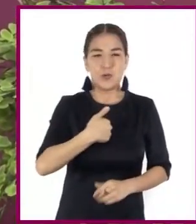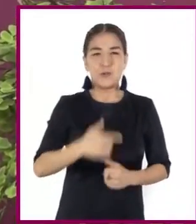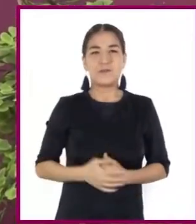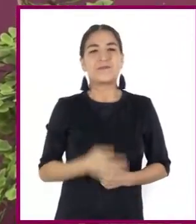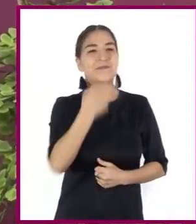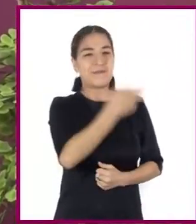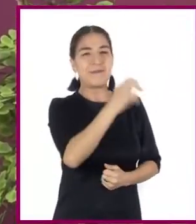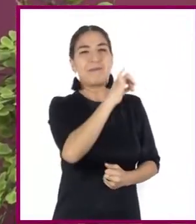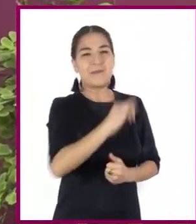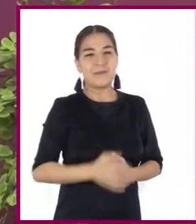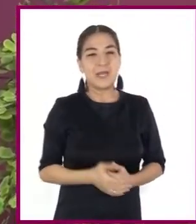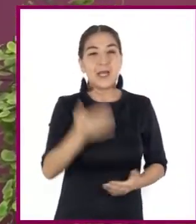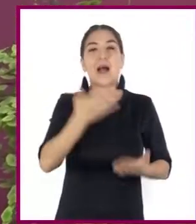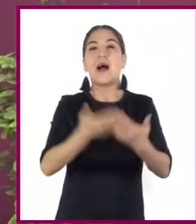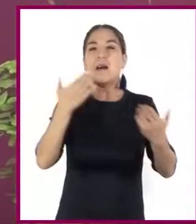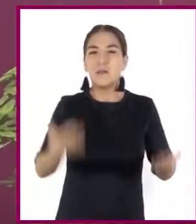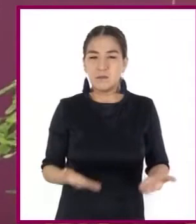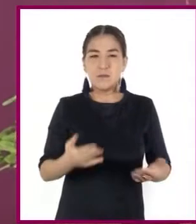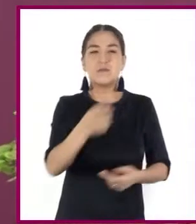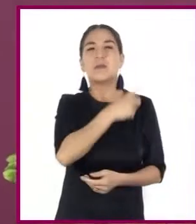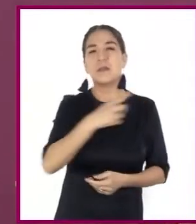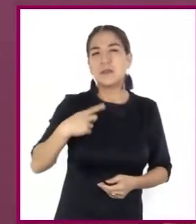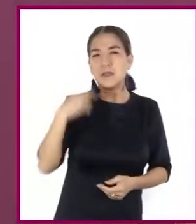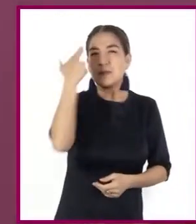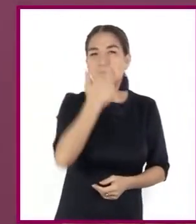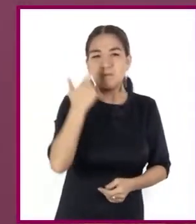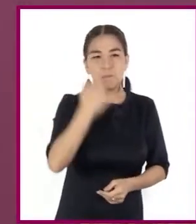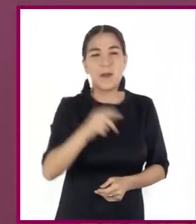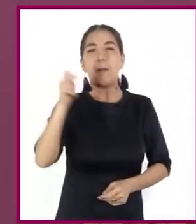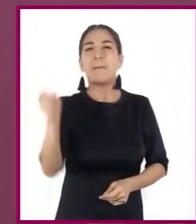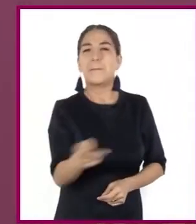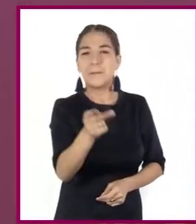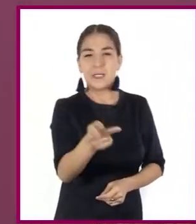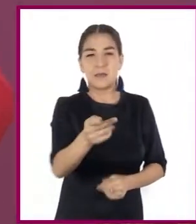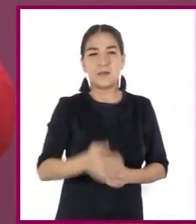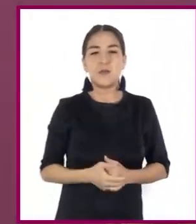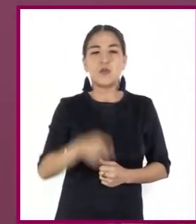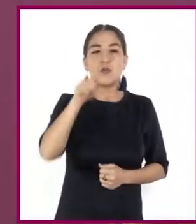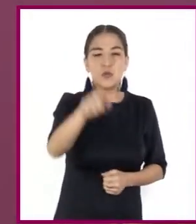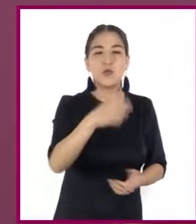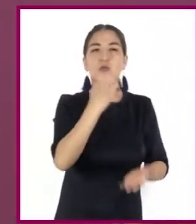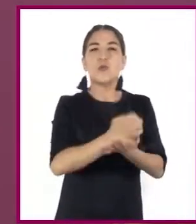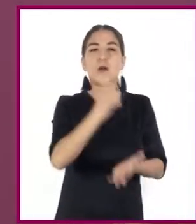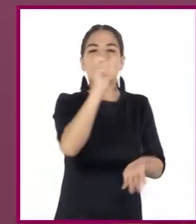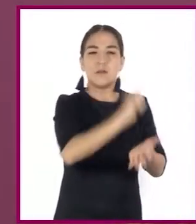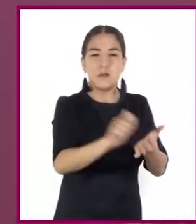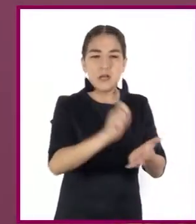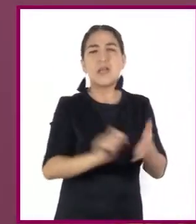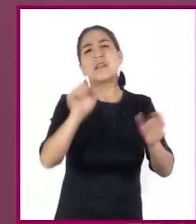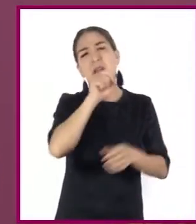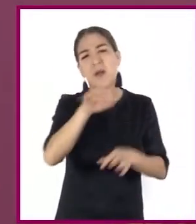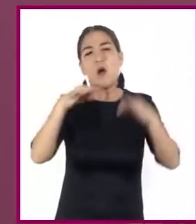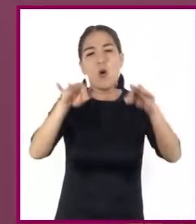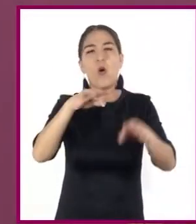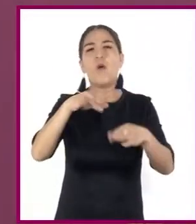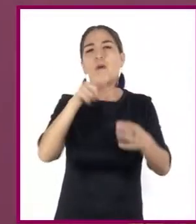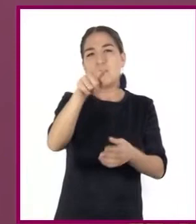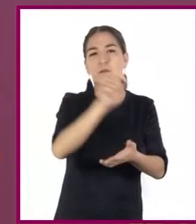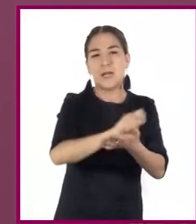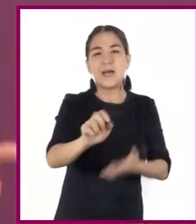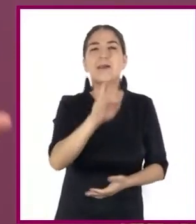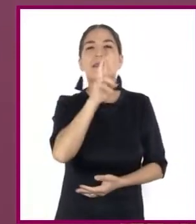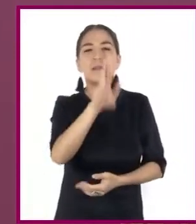Nayeli. Ahora examinaremos la siguiente pregunta. Redacten en su cuaderno o en una hoja su